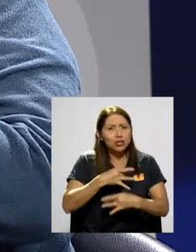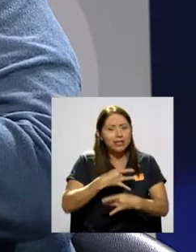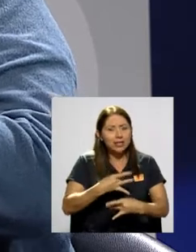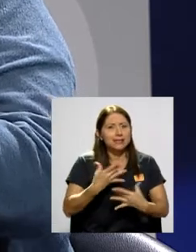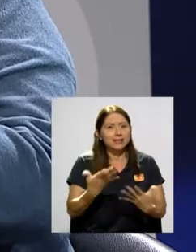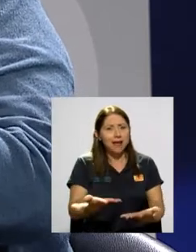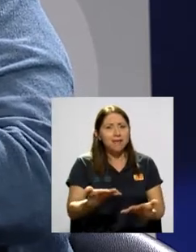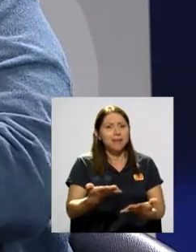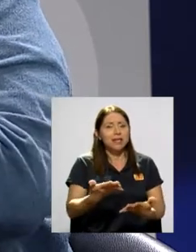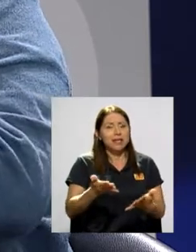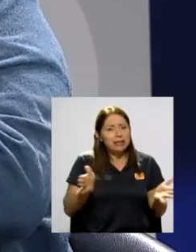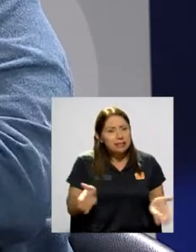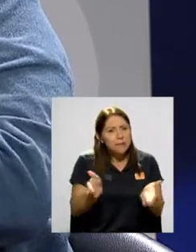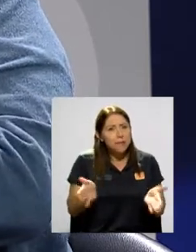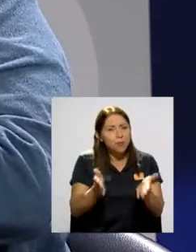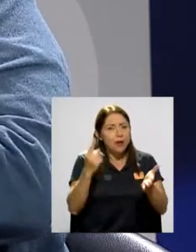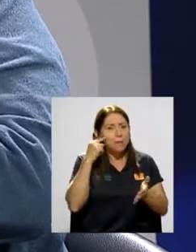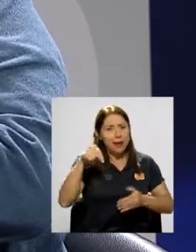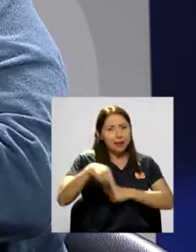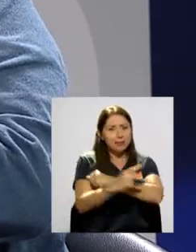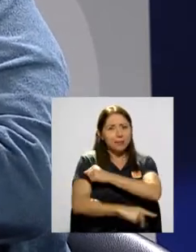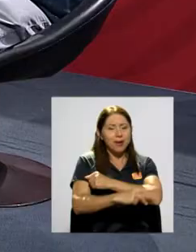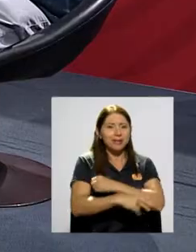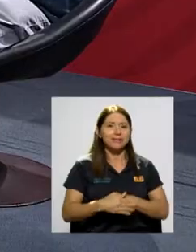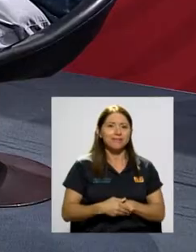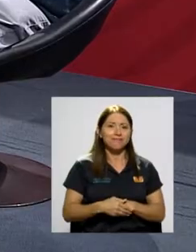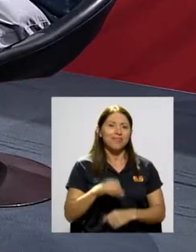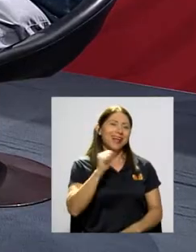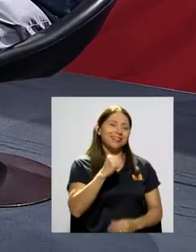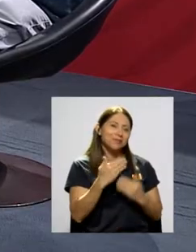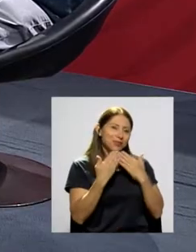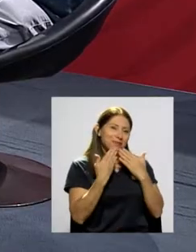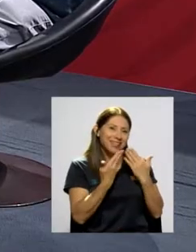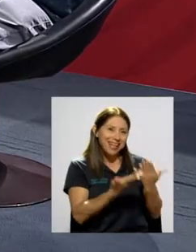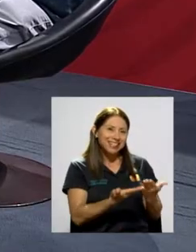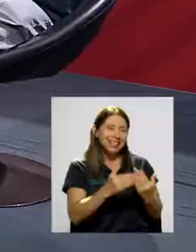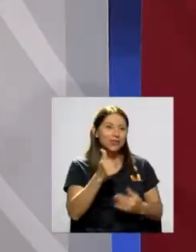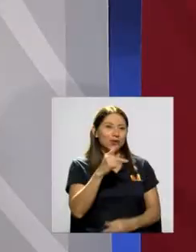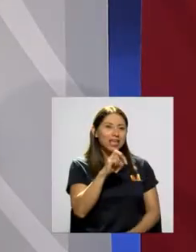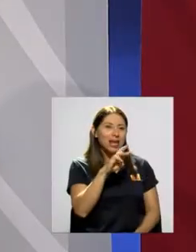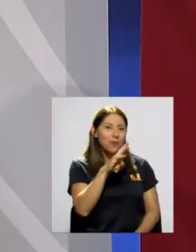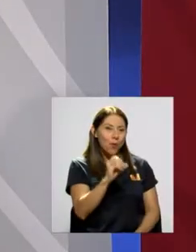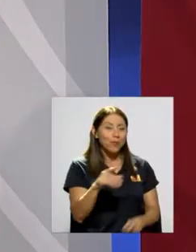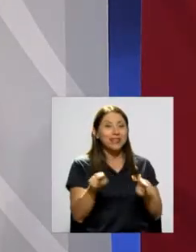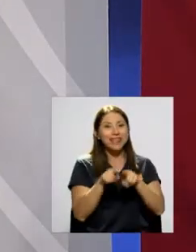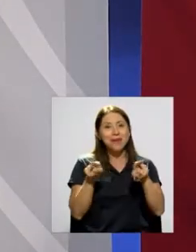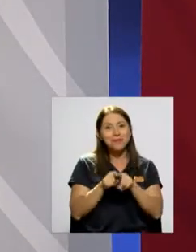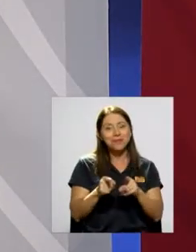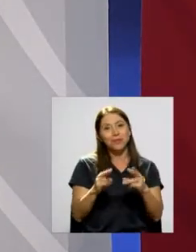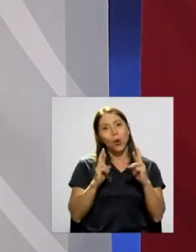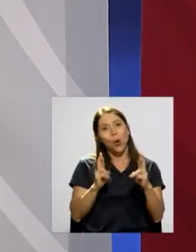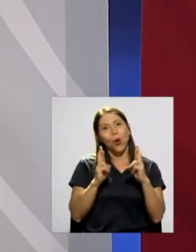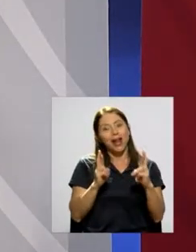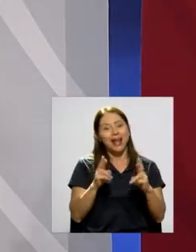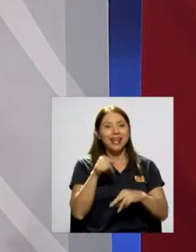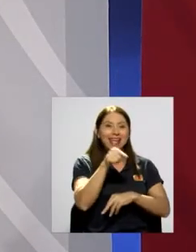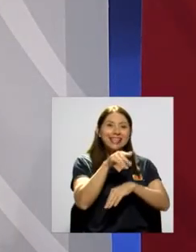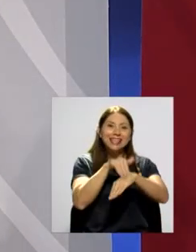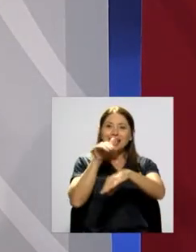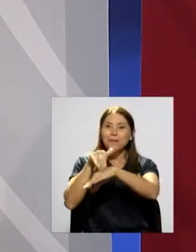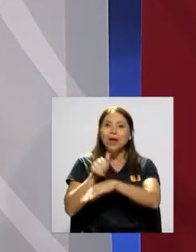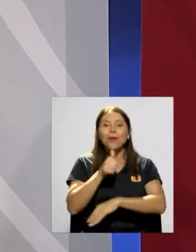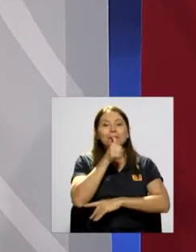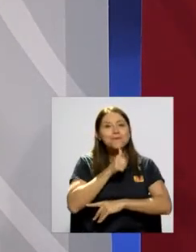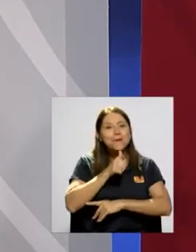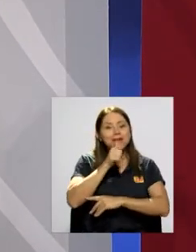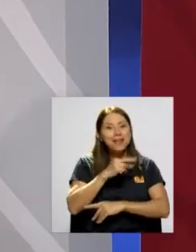generen y que se empujen para este país. Así es, muchísimas gracias, don Guillermo, y también, bueno, ojalá que ese llamado a la tolerancia,